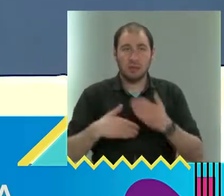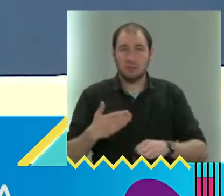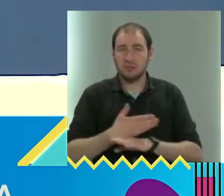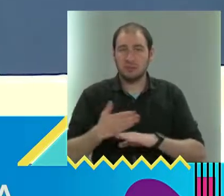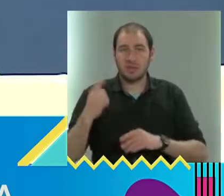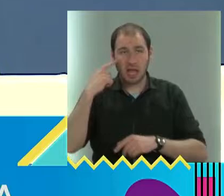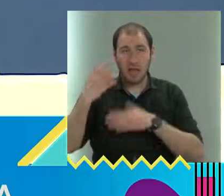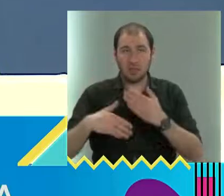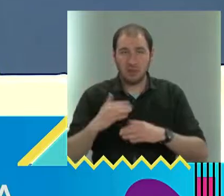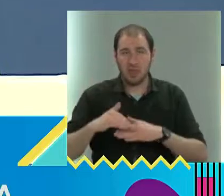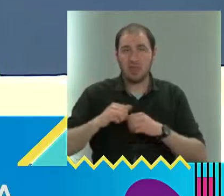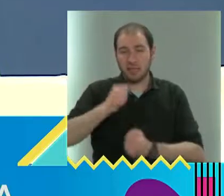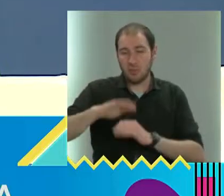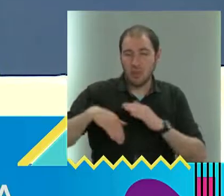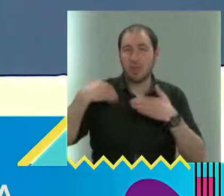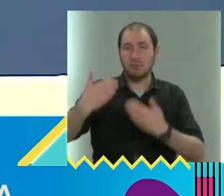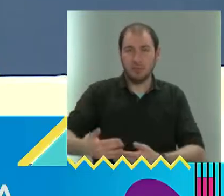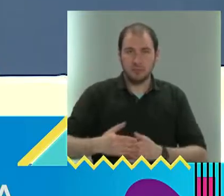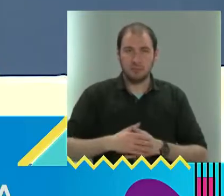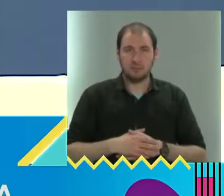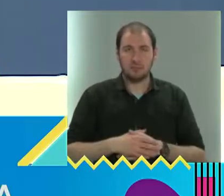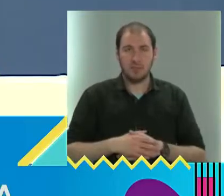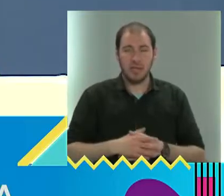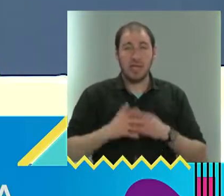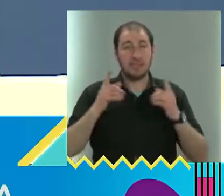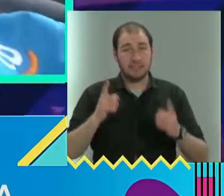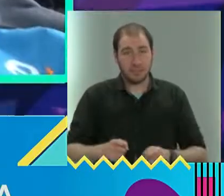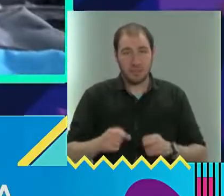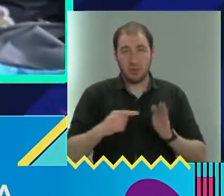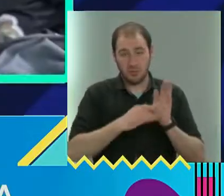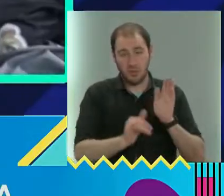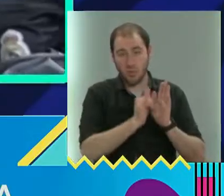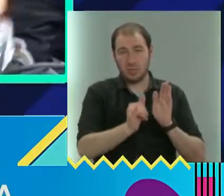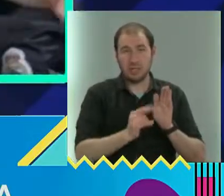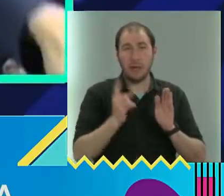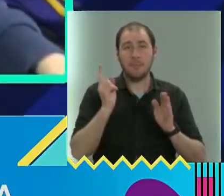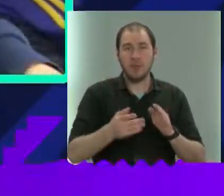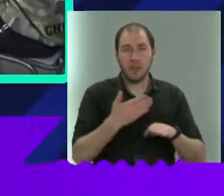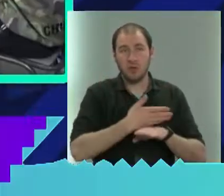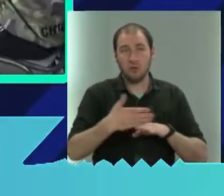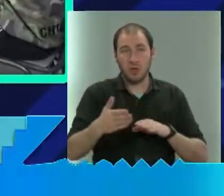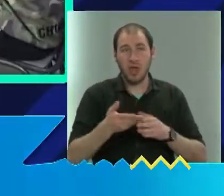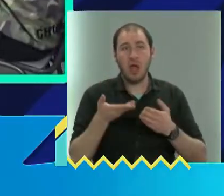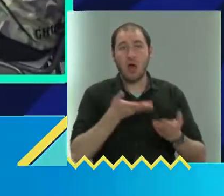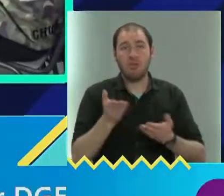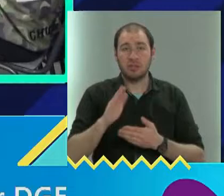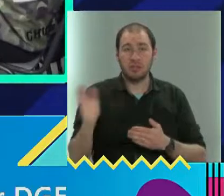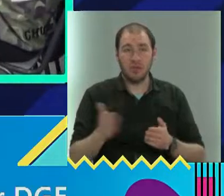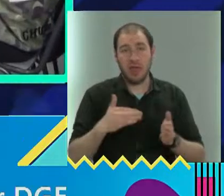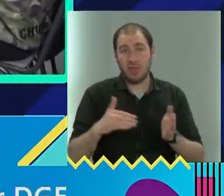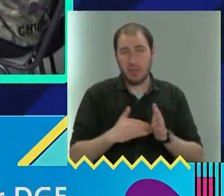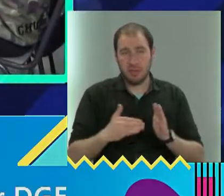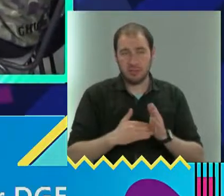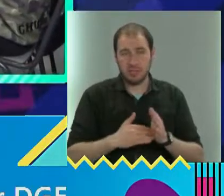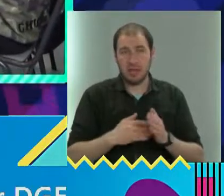la capacitación posterior al título. Y también dice, se dispone la continuidad de toda la oferta, siempre y cuando, por